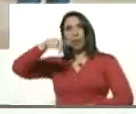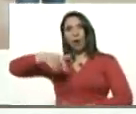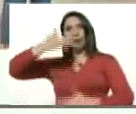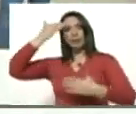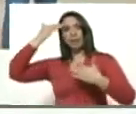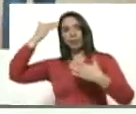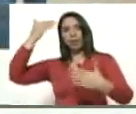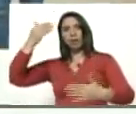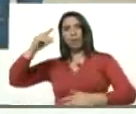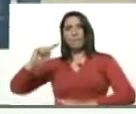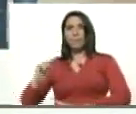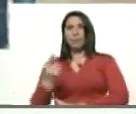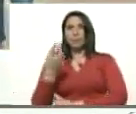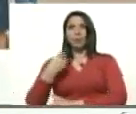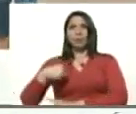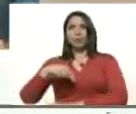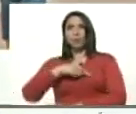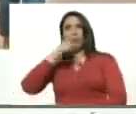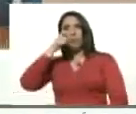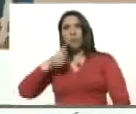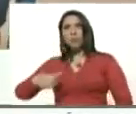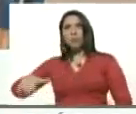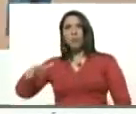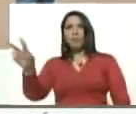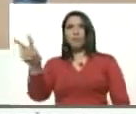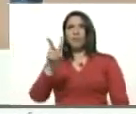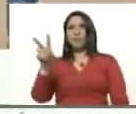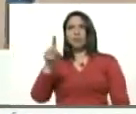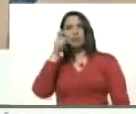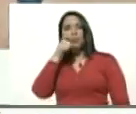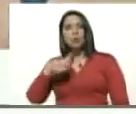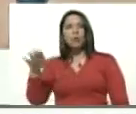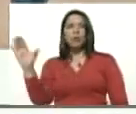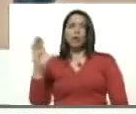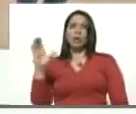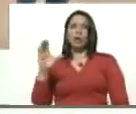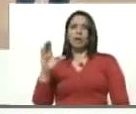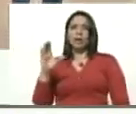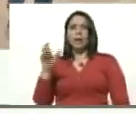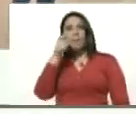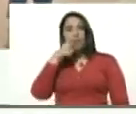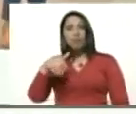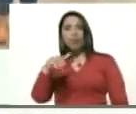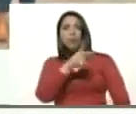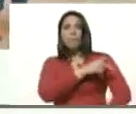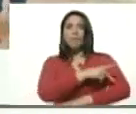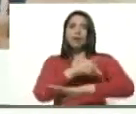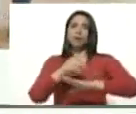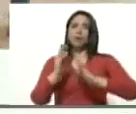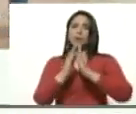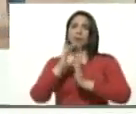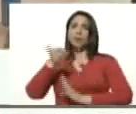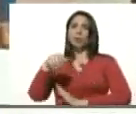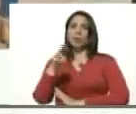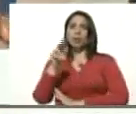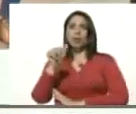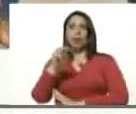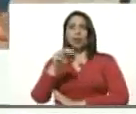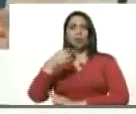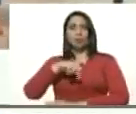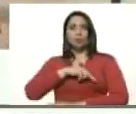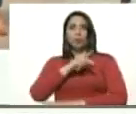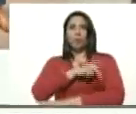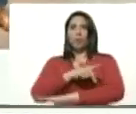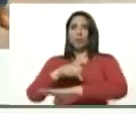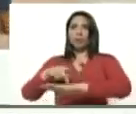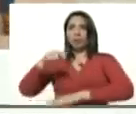saludando primeramente a nuestro pueblo, el pueblo venezolano, al pueblo caraqueño, al pueblo de la parroquia San Juan, parroquia en la que nos encontramos hoy,